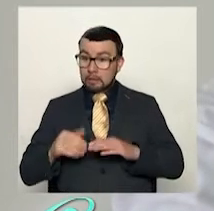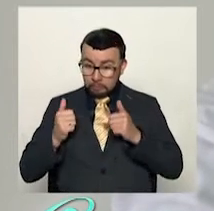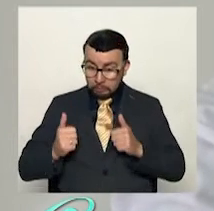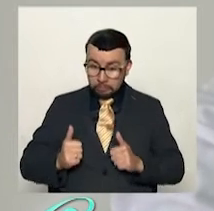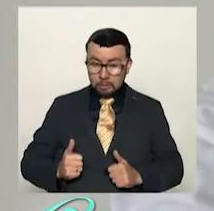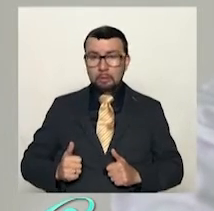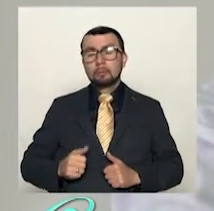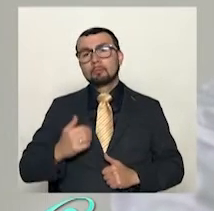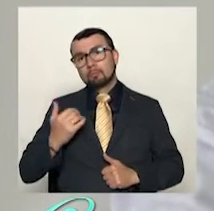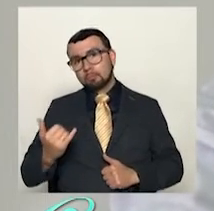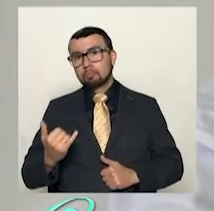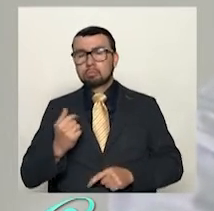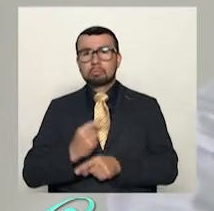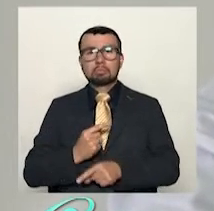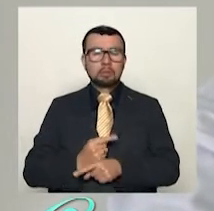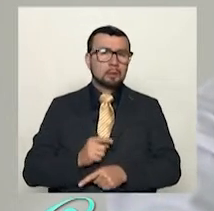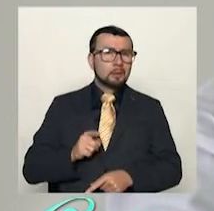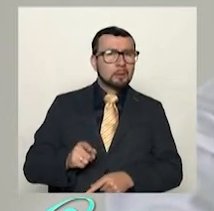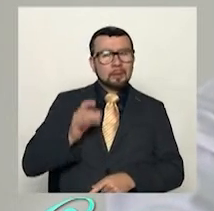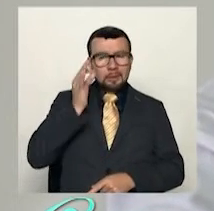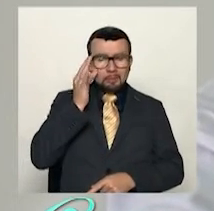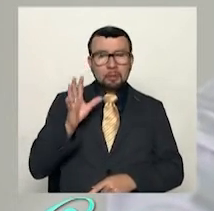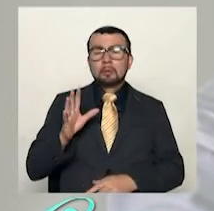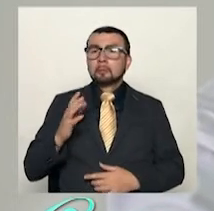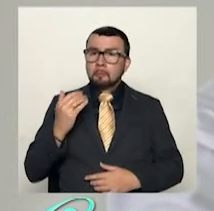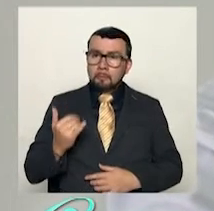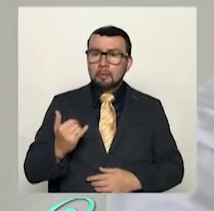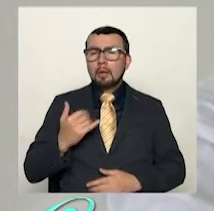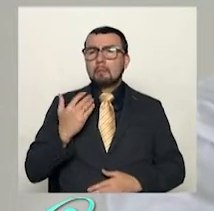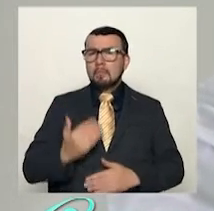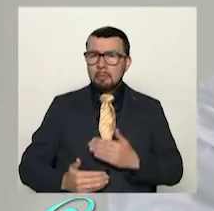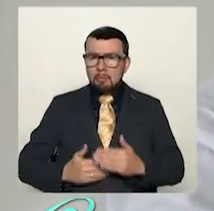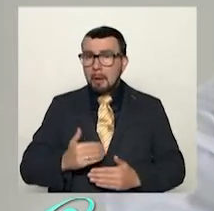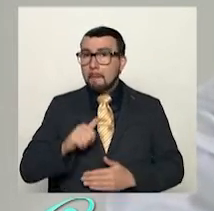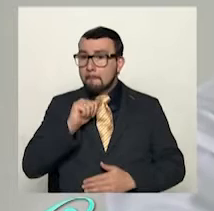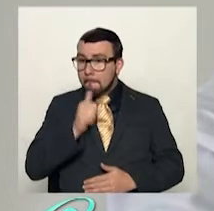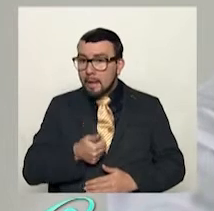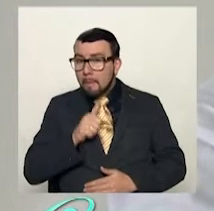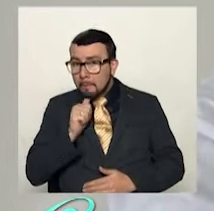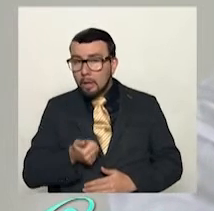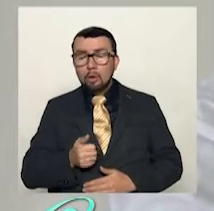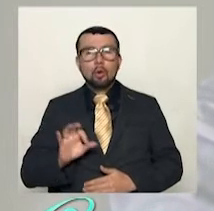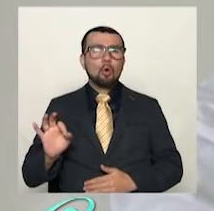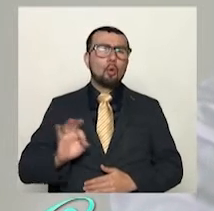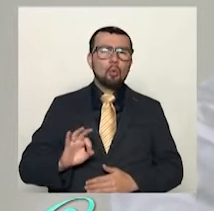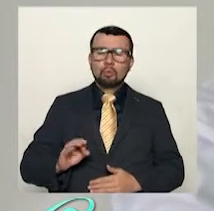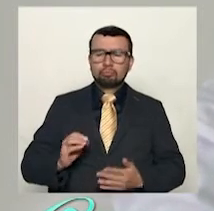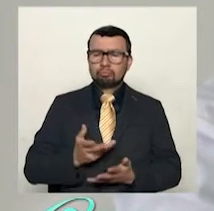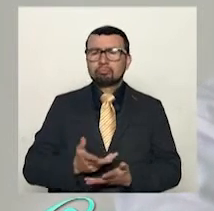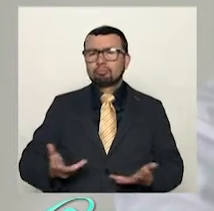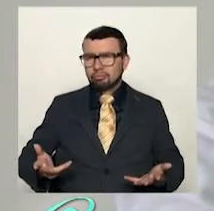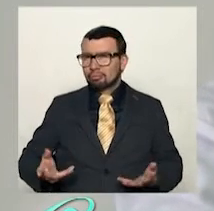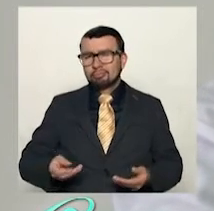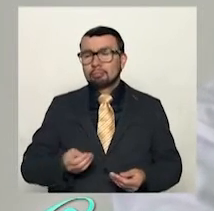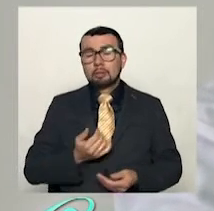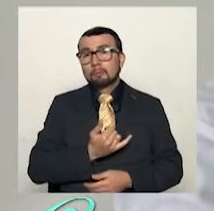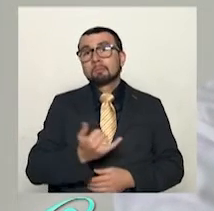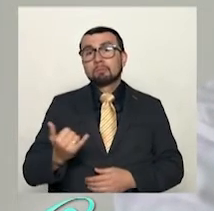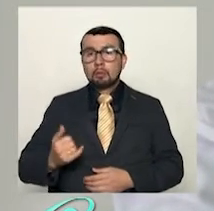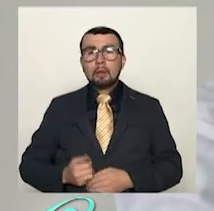generalmente funcionales, tipo síndrome de colon irritable, que cada vez se hace más famoso, o las gastritis, o ese tipo de cosas.